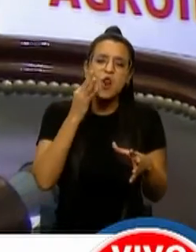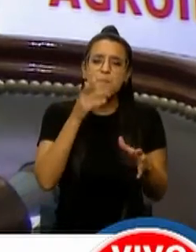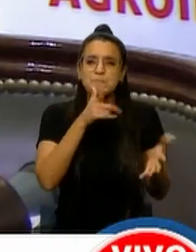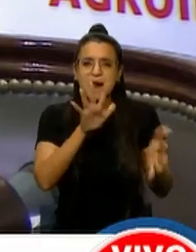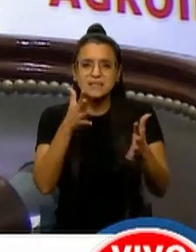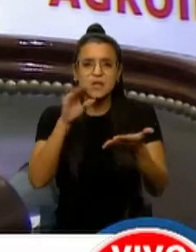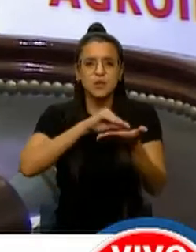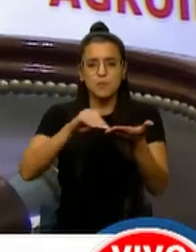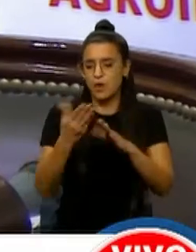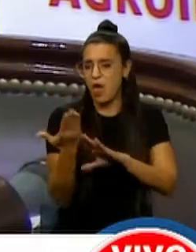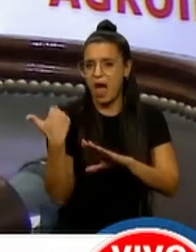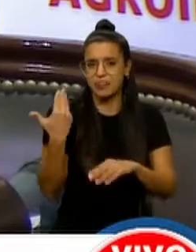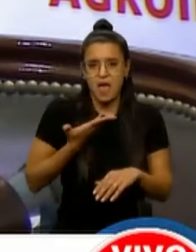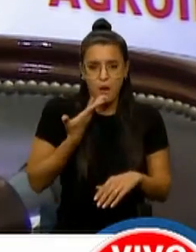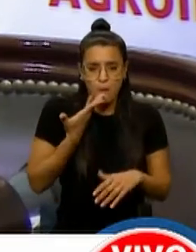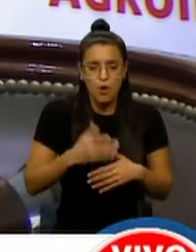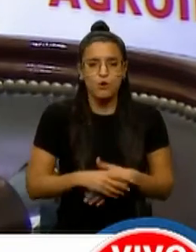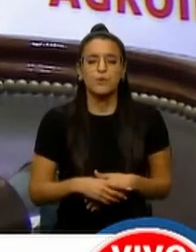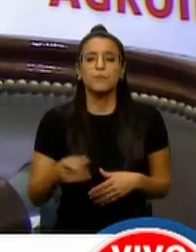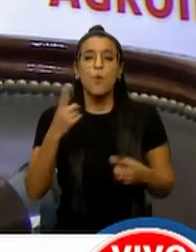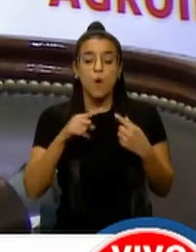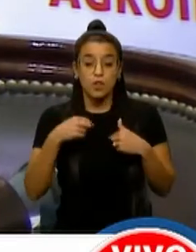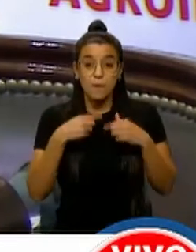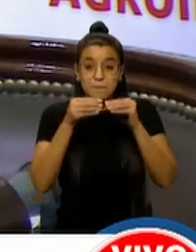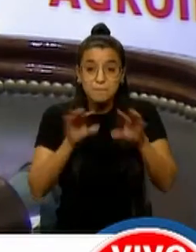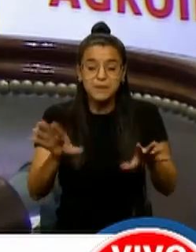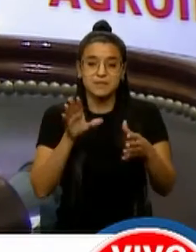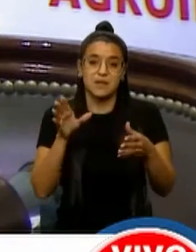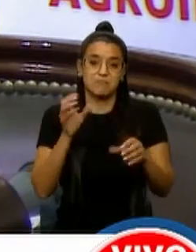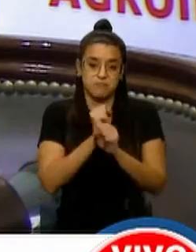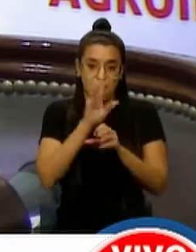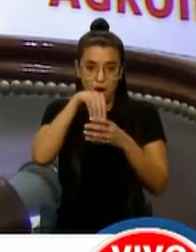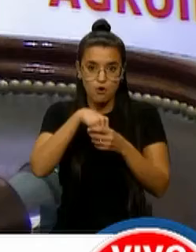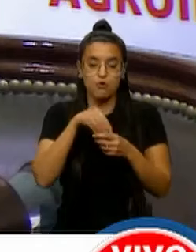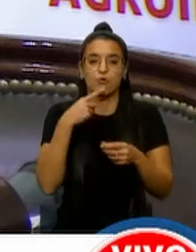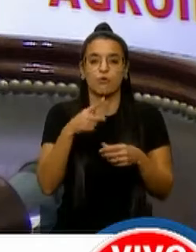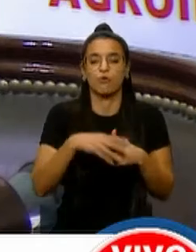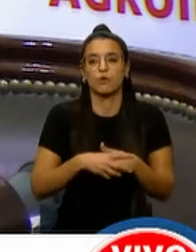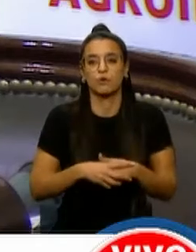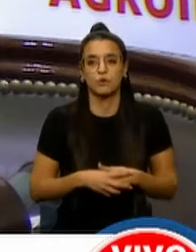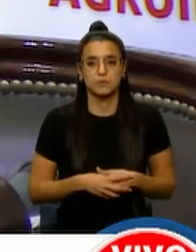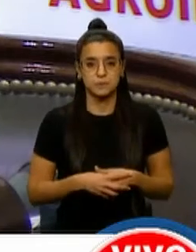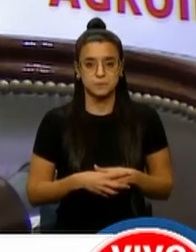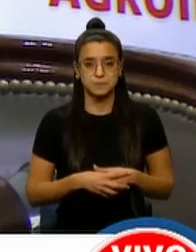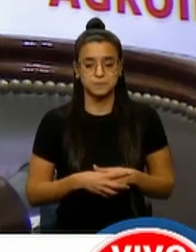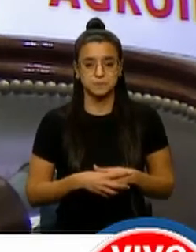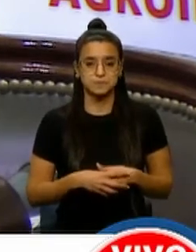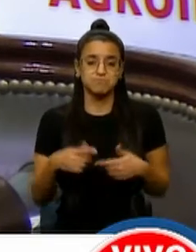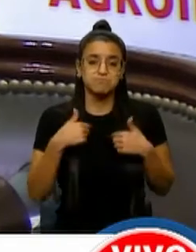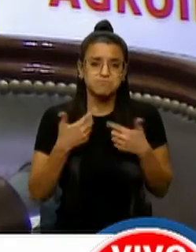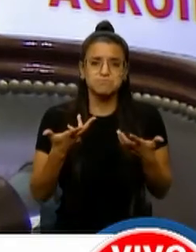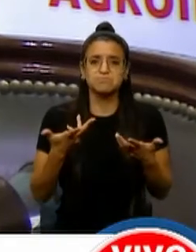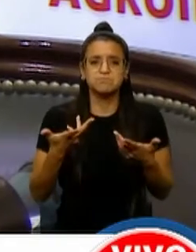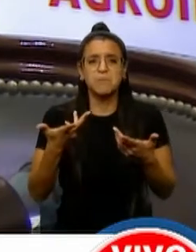parecido a la diputada preopinante, que cuando recién comenzaba con mi gestión me